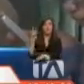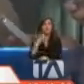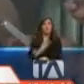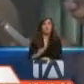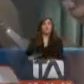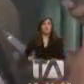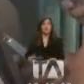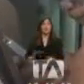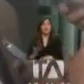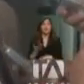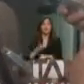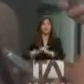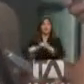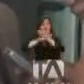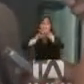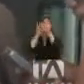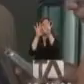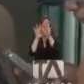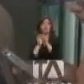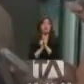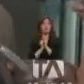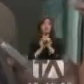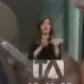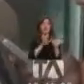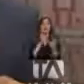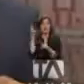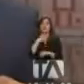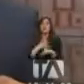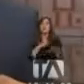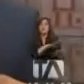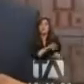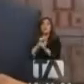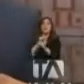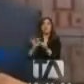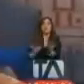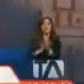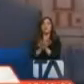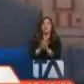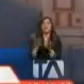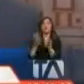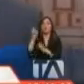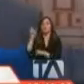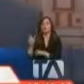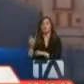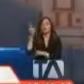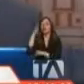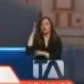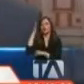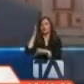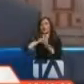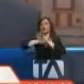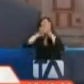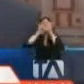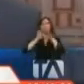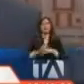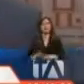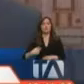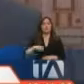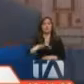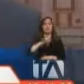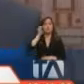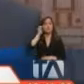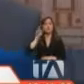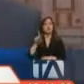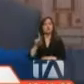de la República, porque estamos claros que alguien está atrás de la vicepresidencia de la República. No es una posición nuestra solamente, sino de muchísimos ecuatorianos